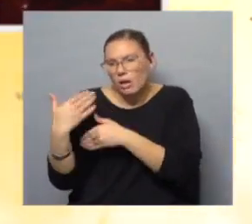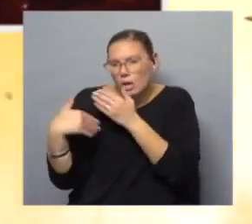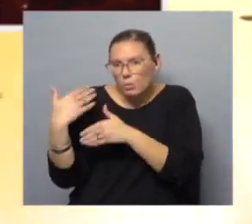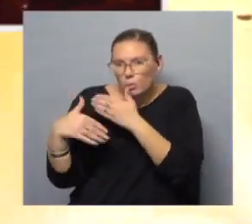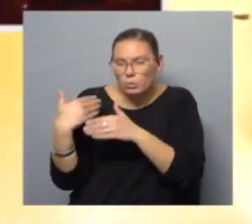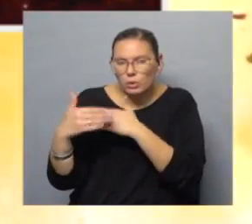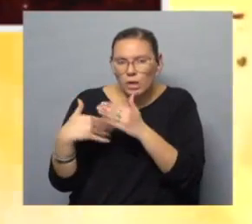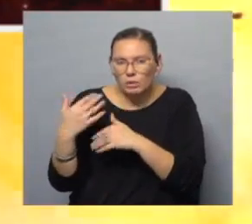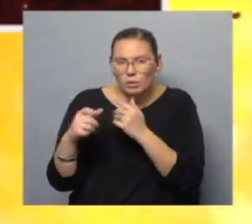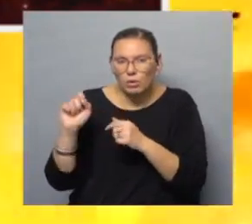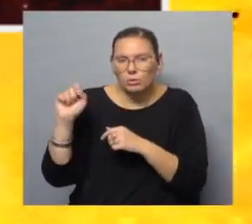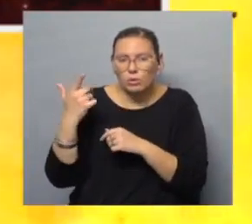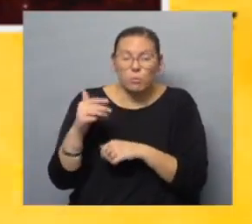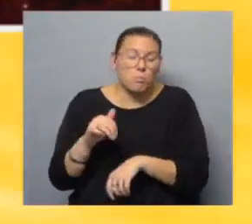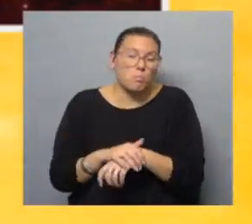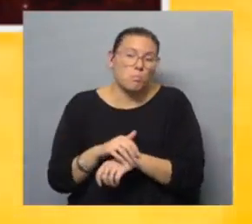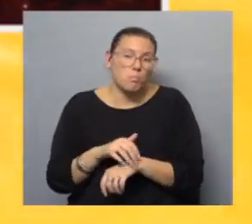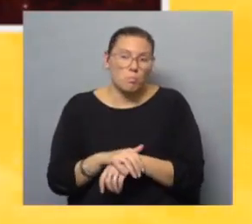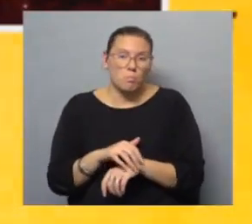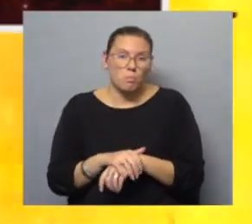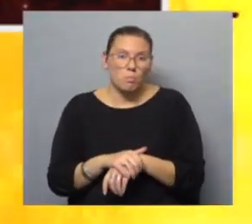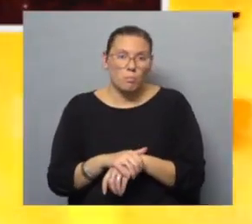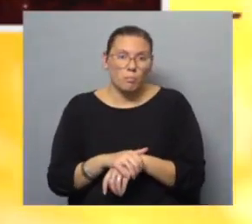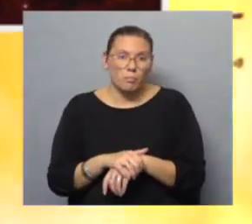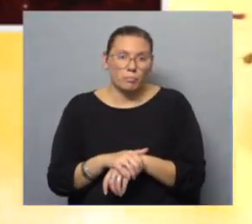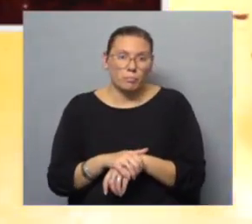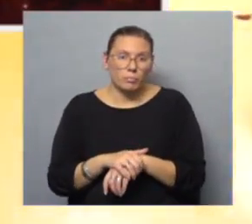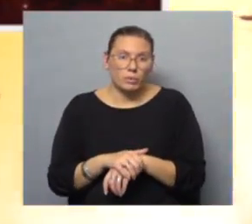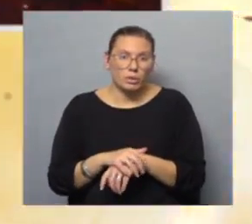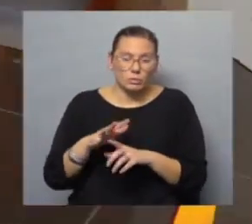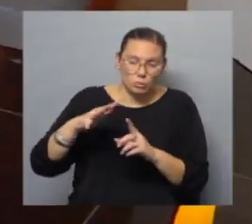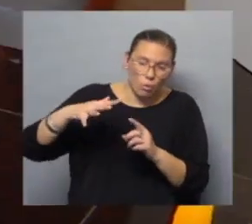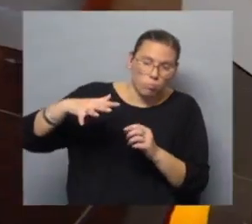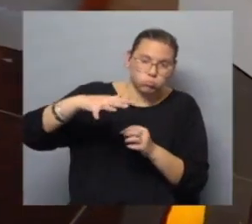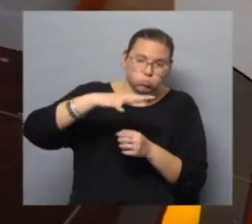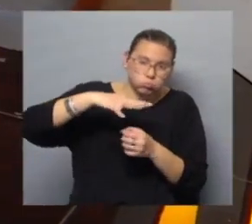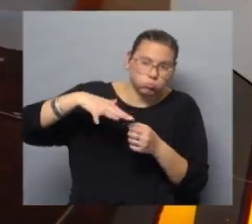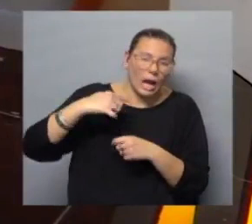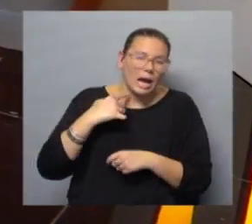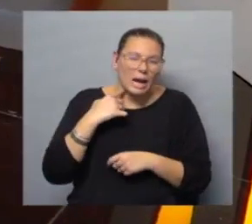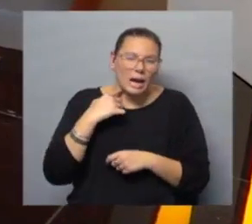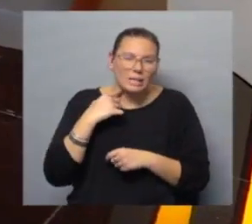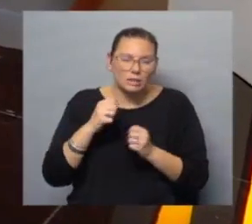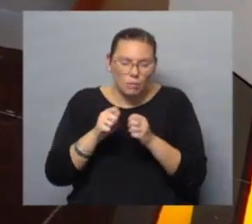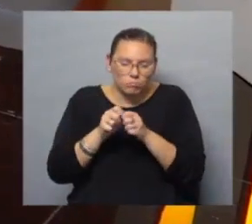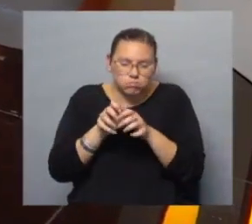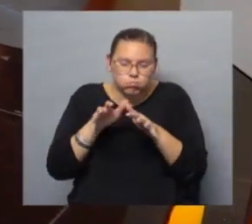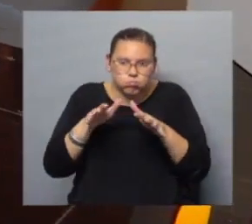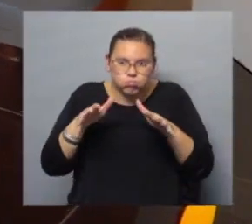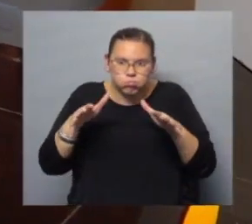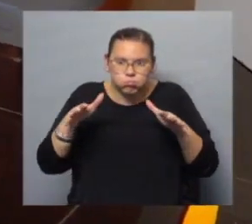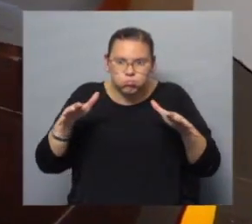hacia un momento en el cual su atmósfera, su gas, digamos, se va a empezar a expandir, va a